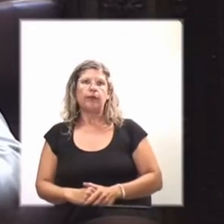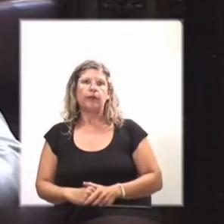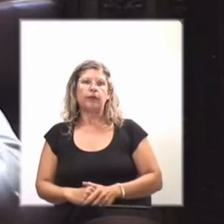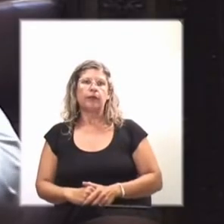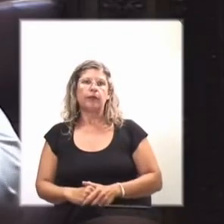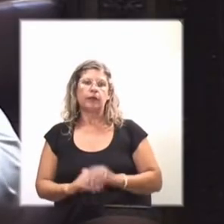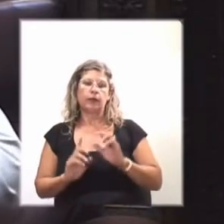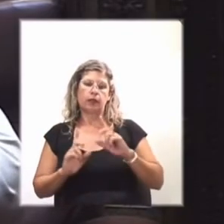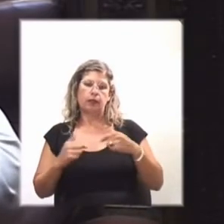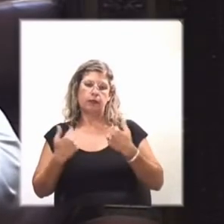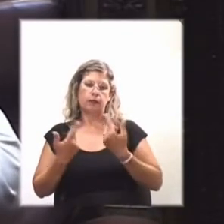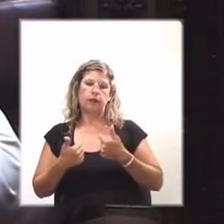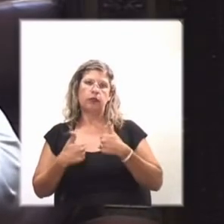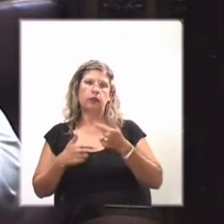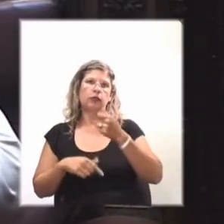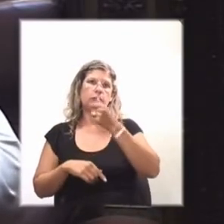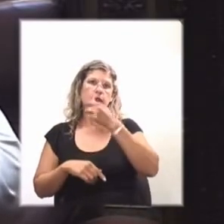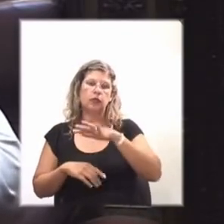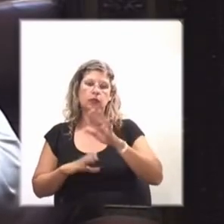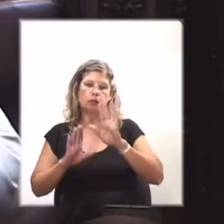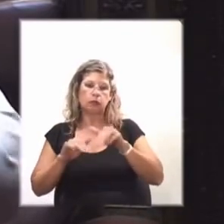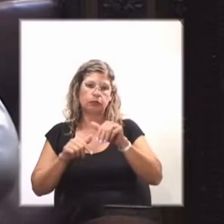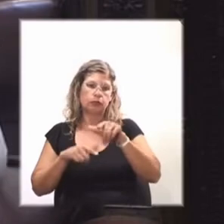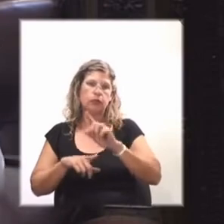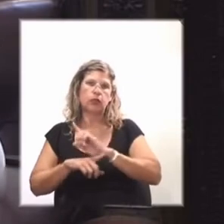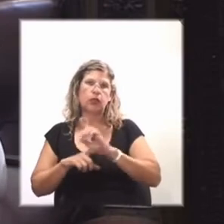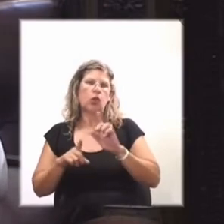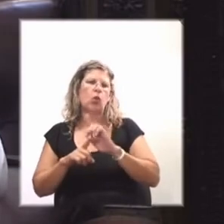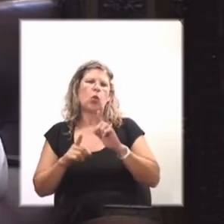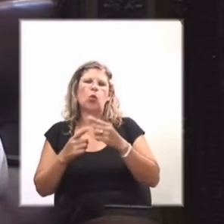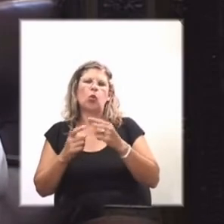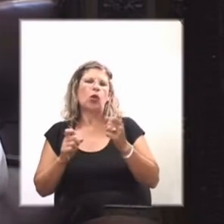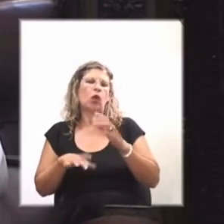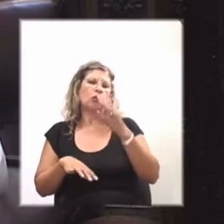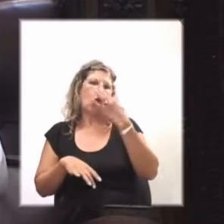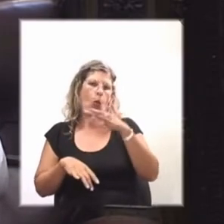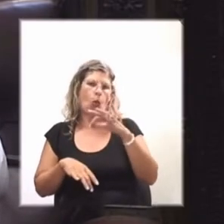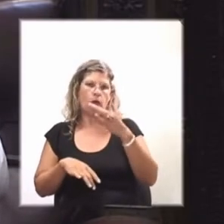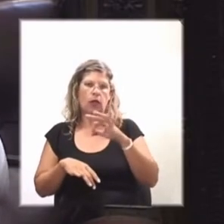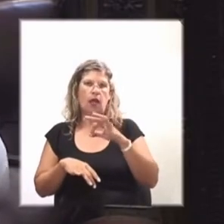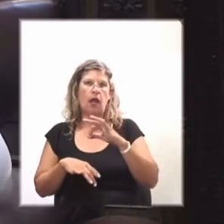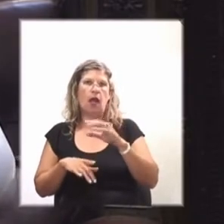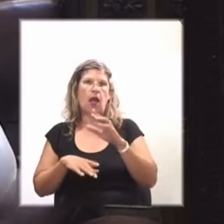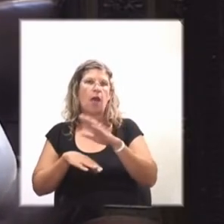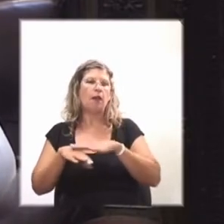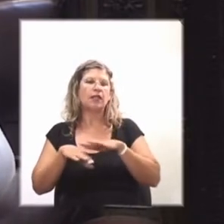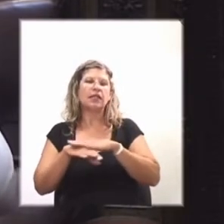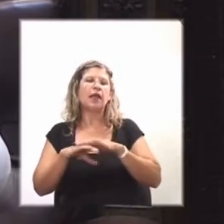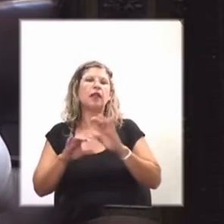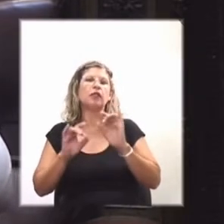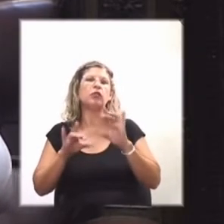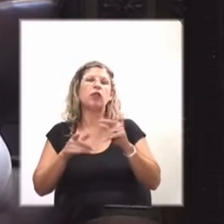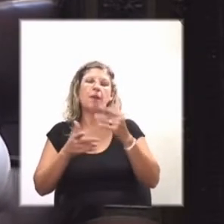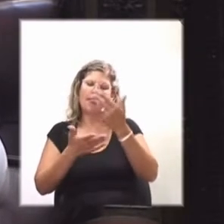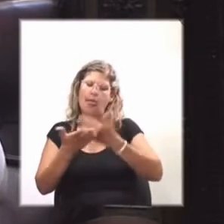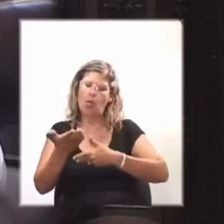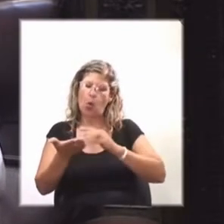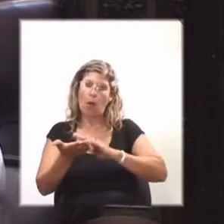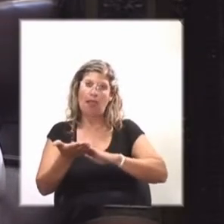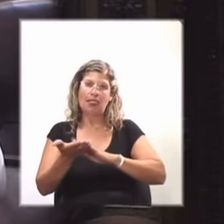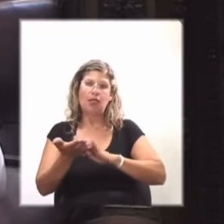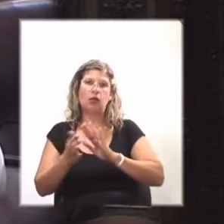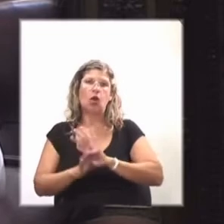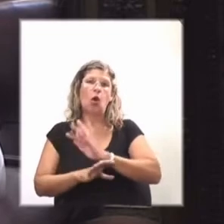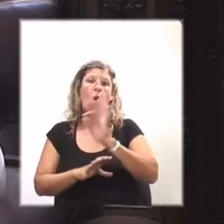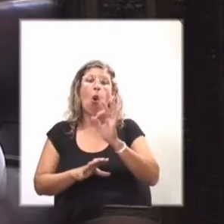Para nosotros la historia en sí misma no es una cosa única, basada simplemente en documentos o